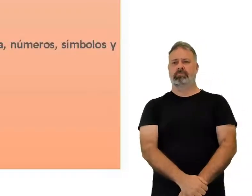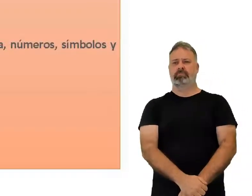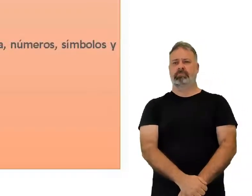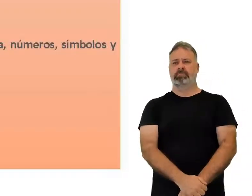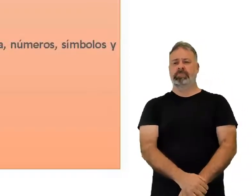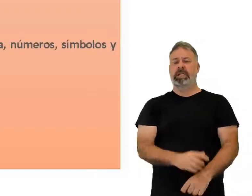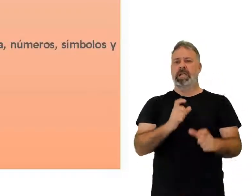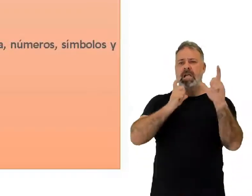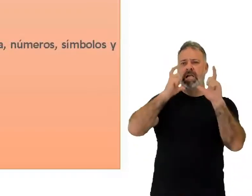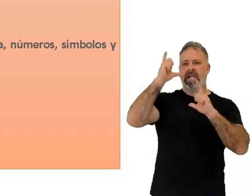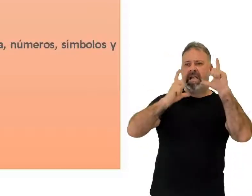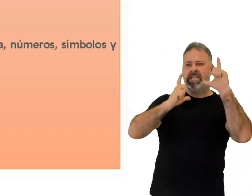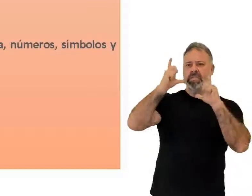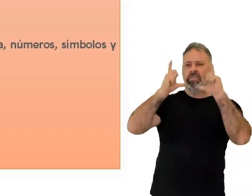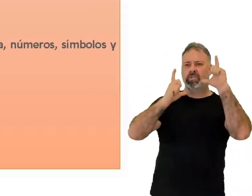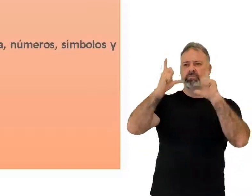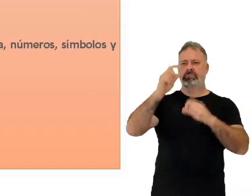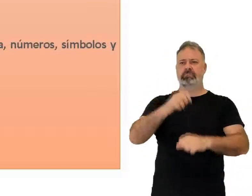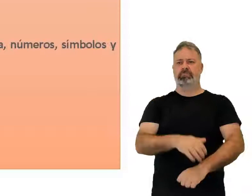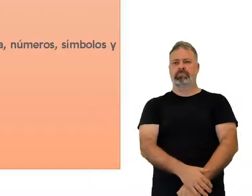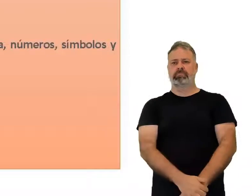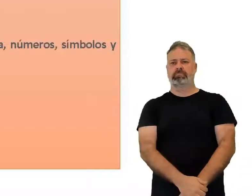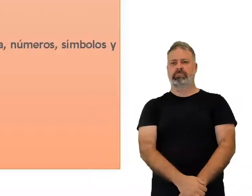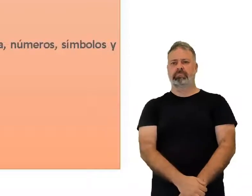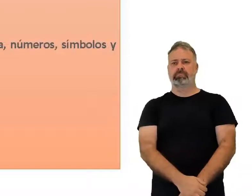y gestos no verbales.